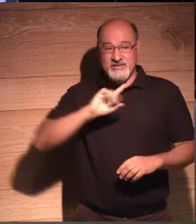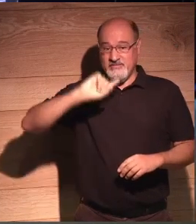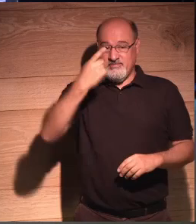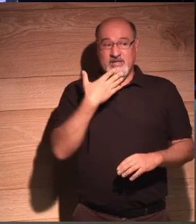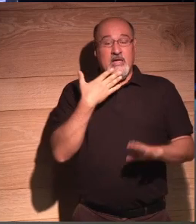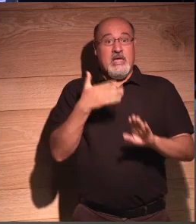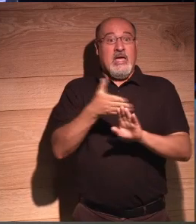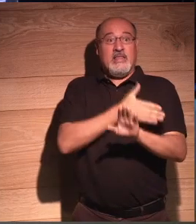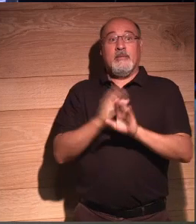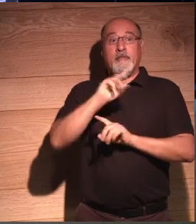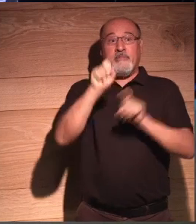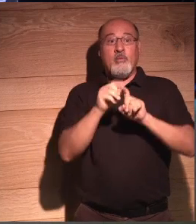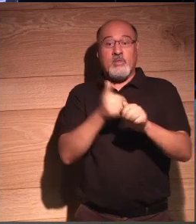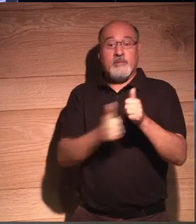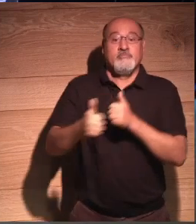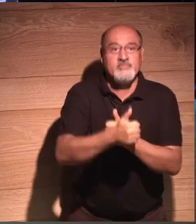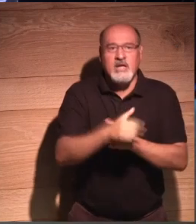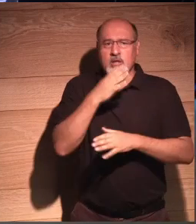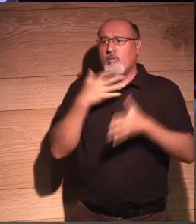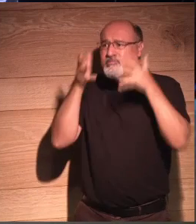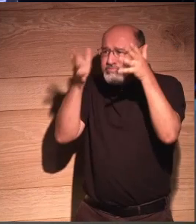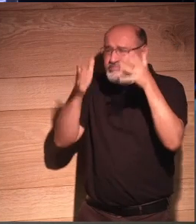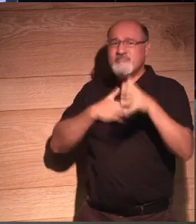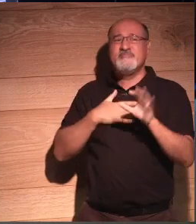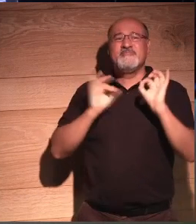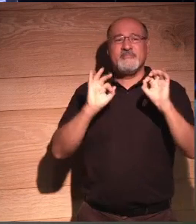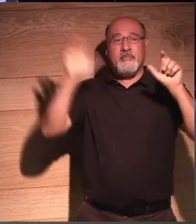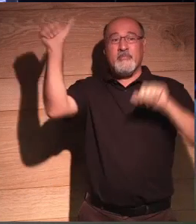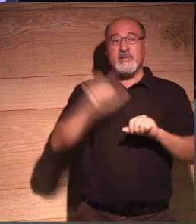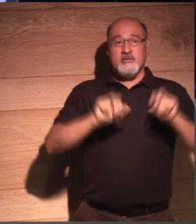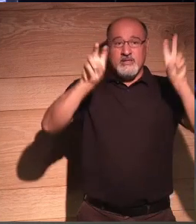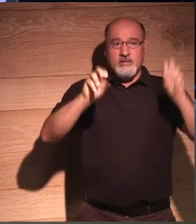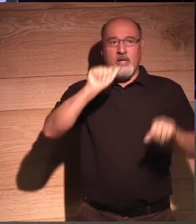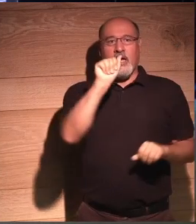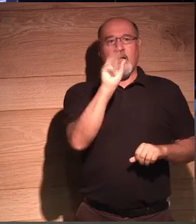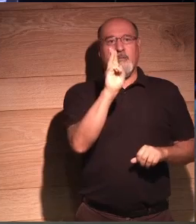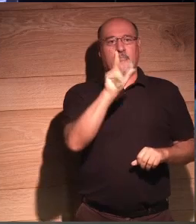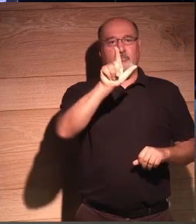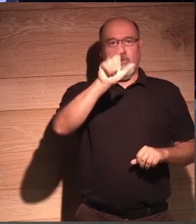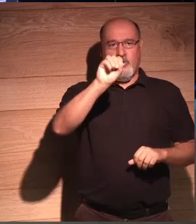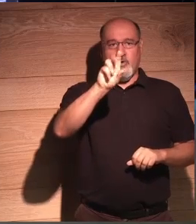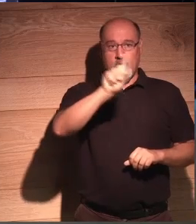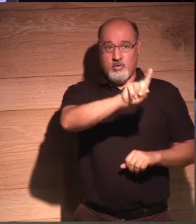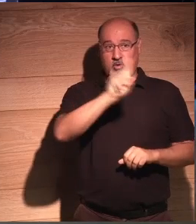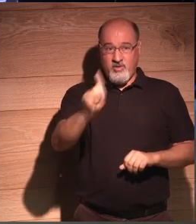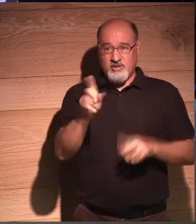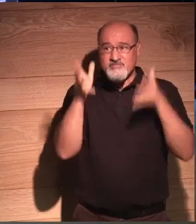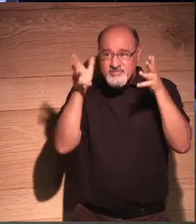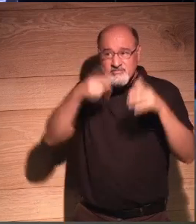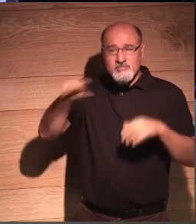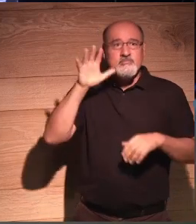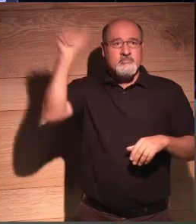se me han adelantado, recomendar muchísimo Apolo 11. Cuando escribí un pequeño comentario sobre la película y